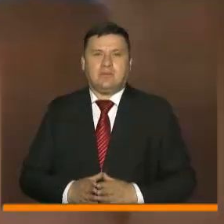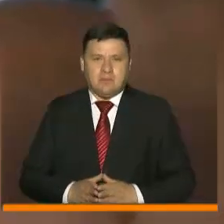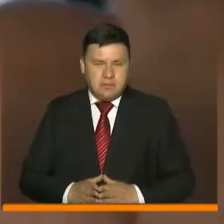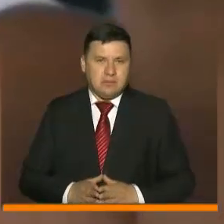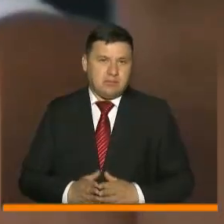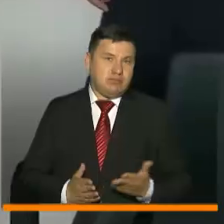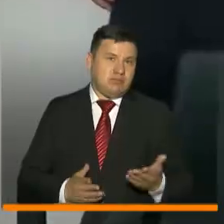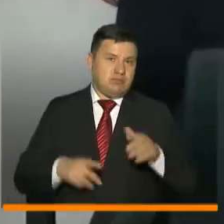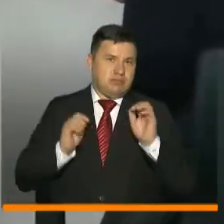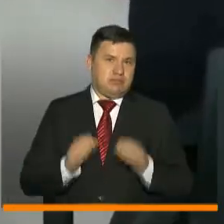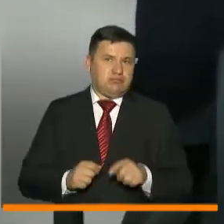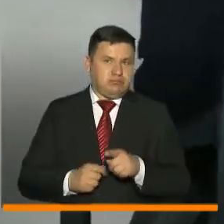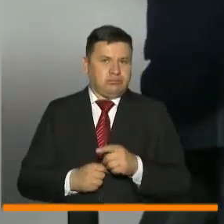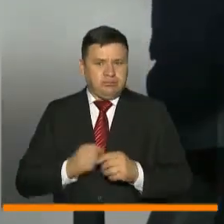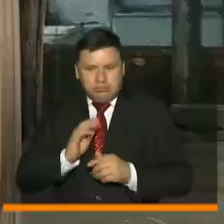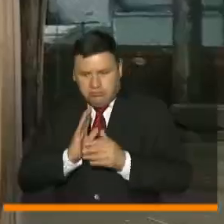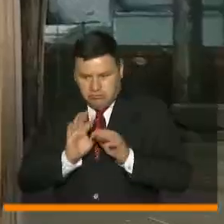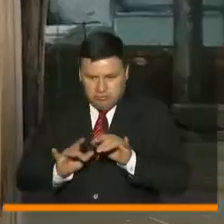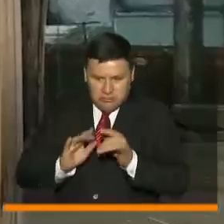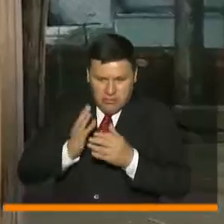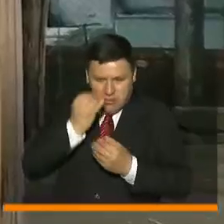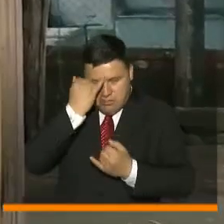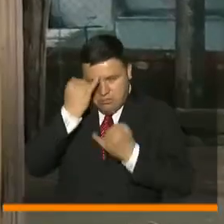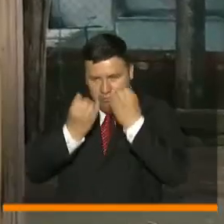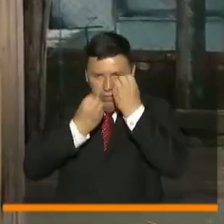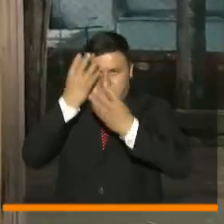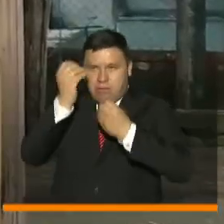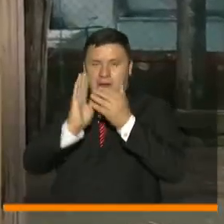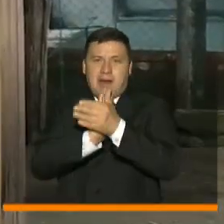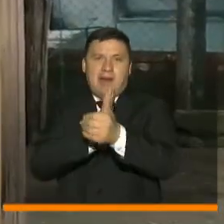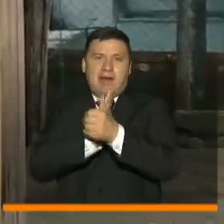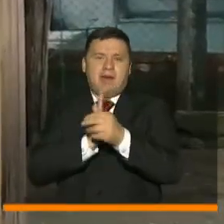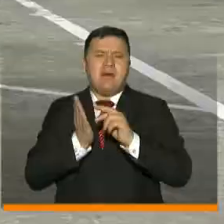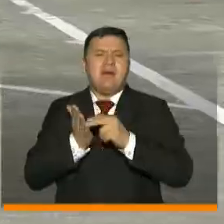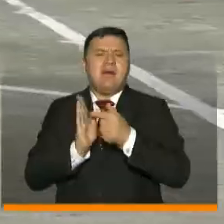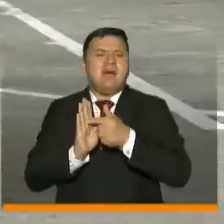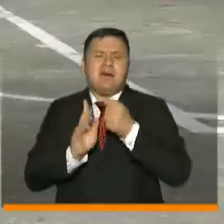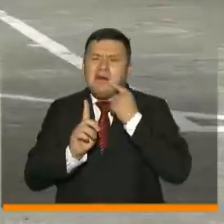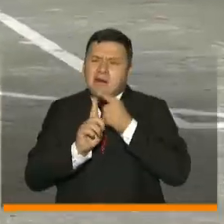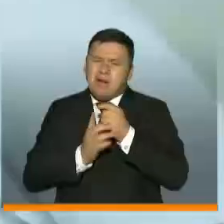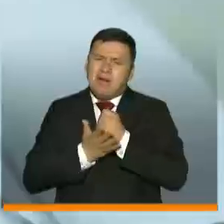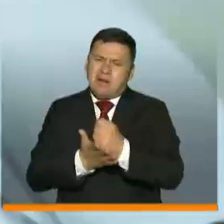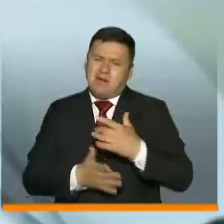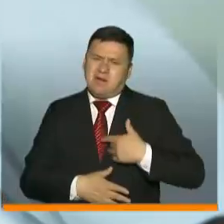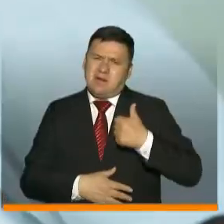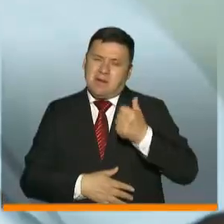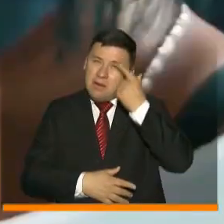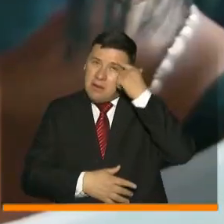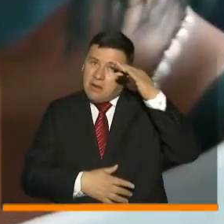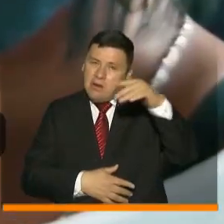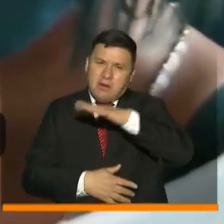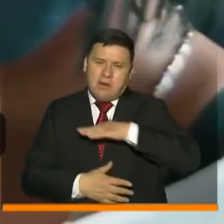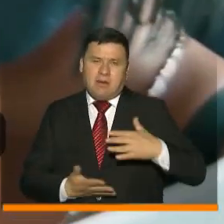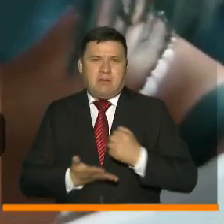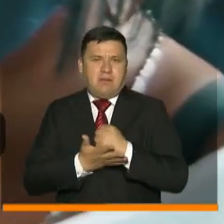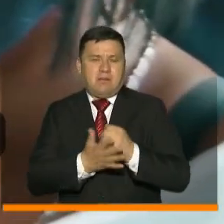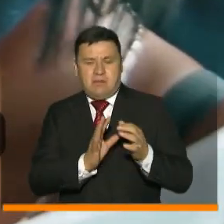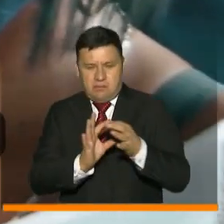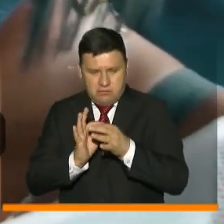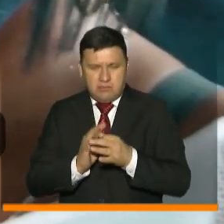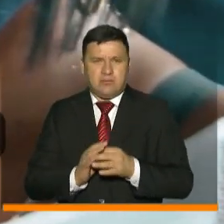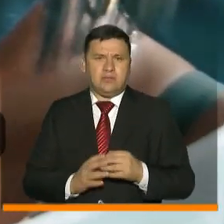En el que van a poder detonar sus habilidades, ayudarnos a hacer bien, tiene como filosofía y es el trabajo colaborativo,